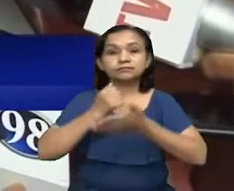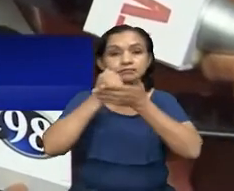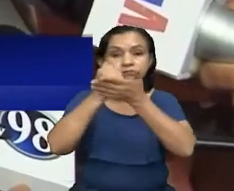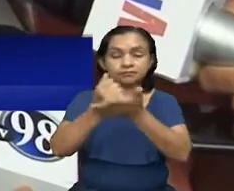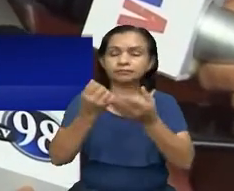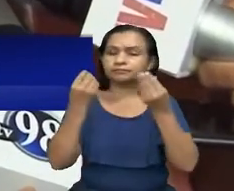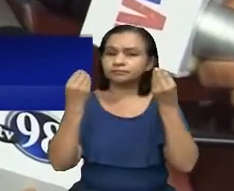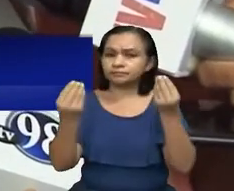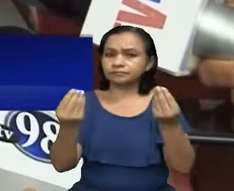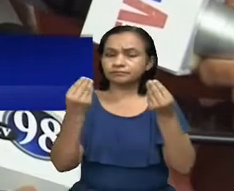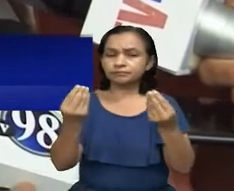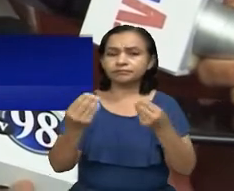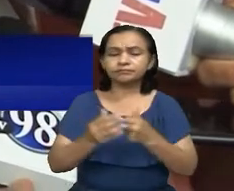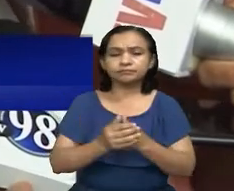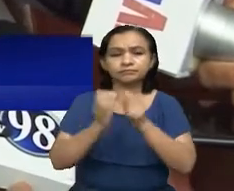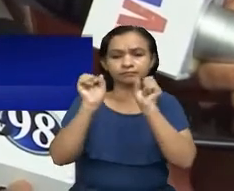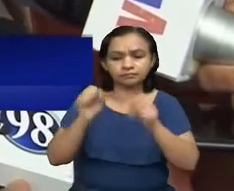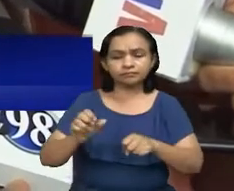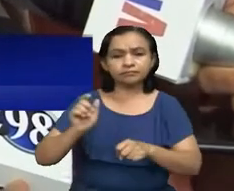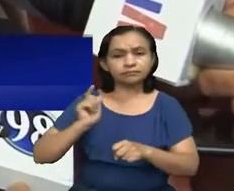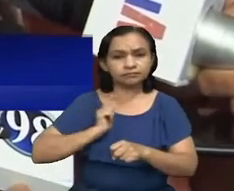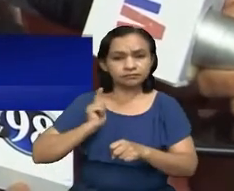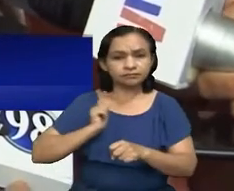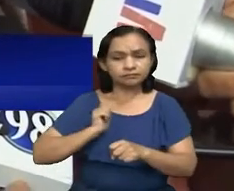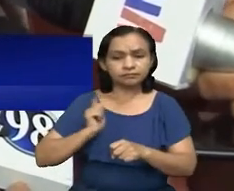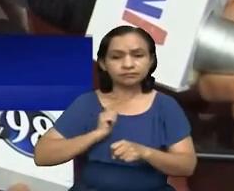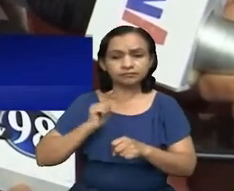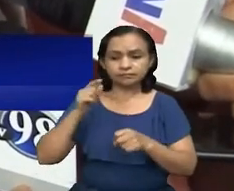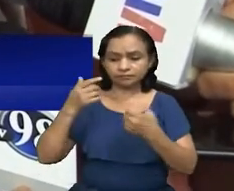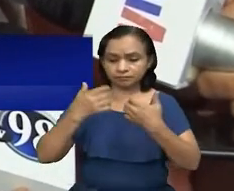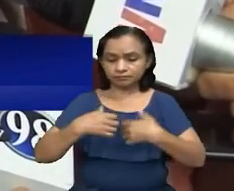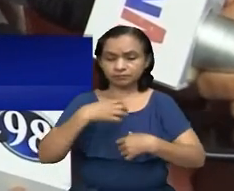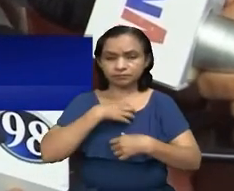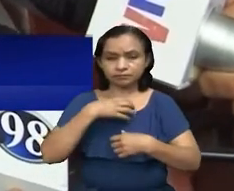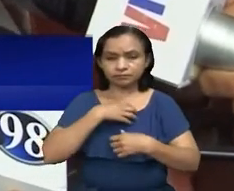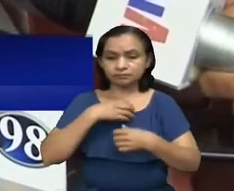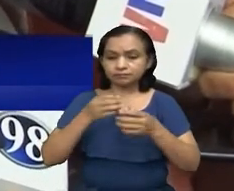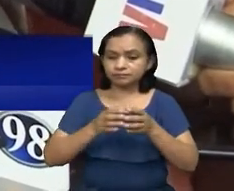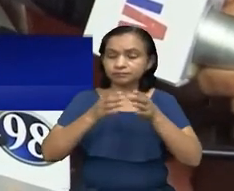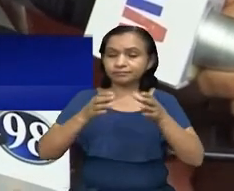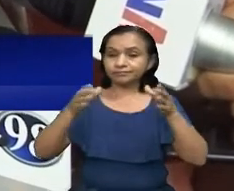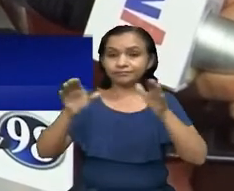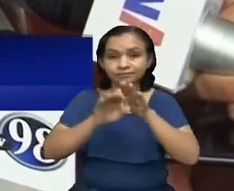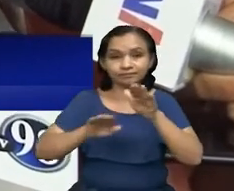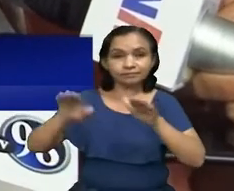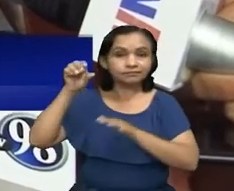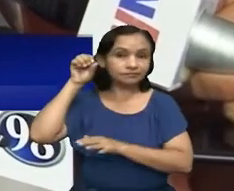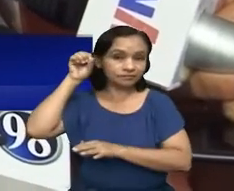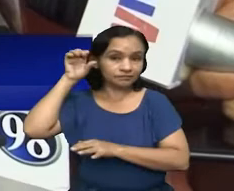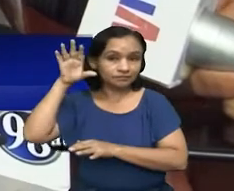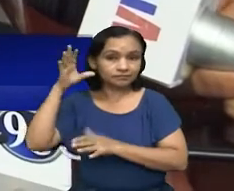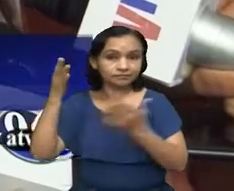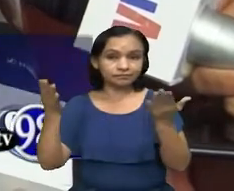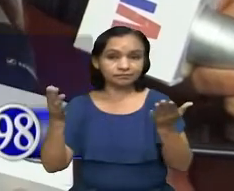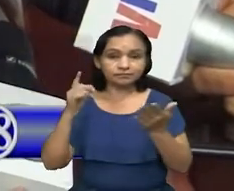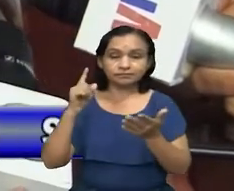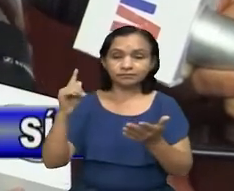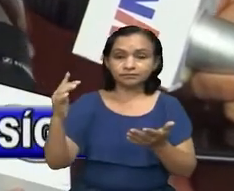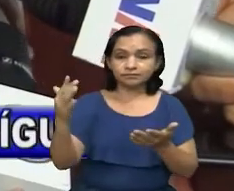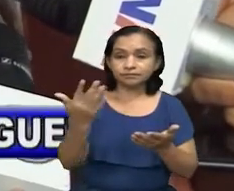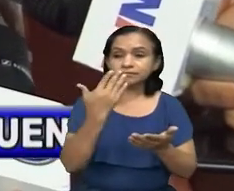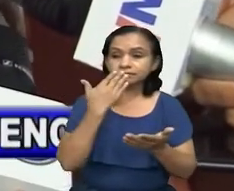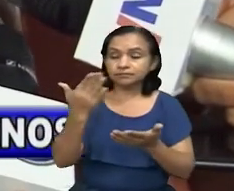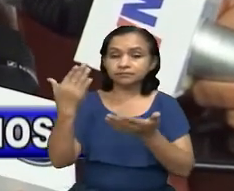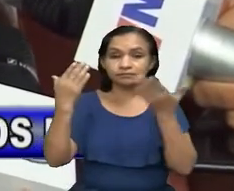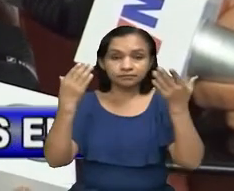bastante. Pues hemos logrado nosotros como empresarios que siga creciendo. Y con todas las oportunidades,